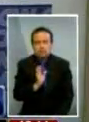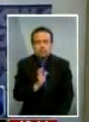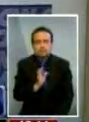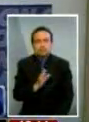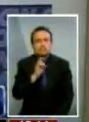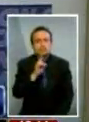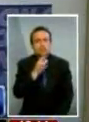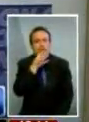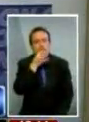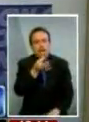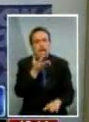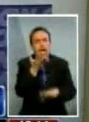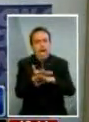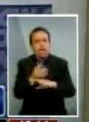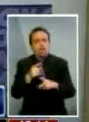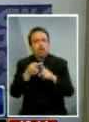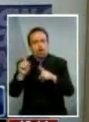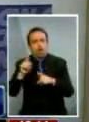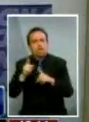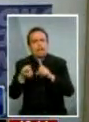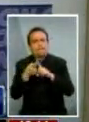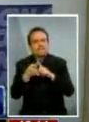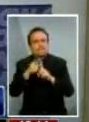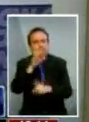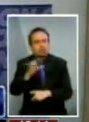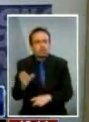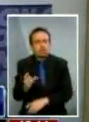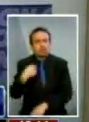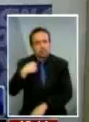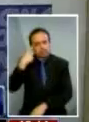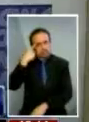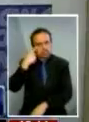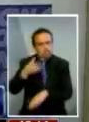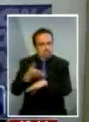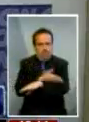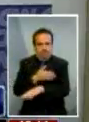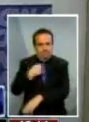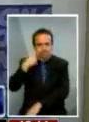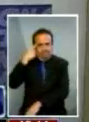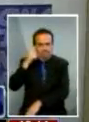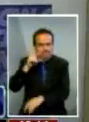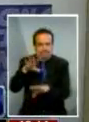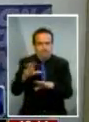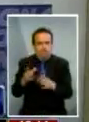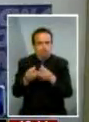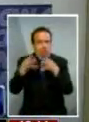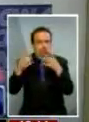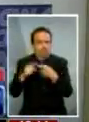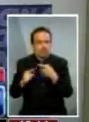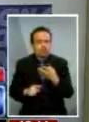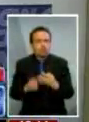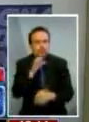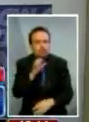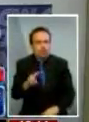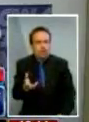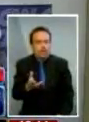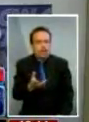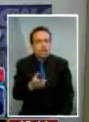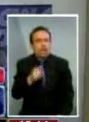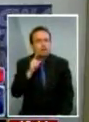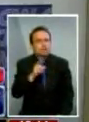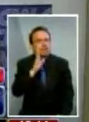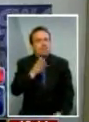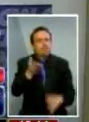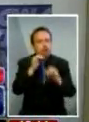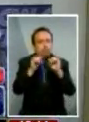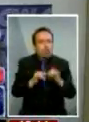ha mencionado que ha participado más gente, que era lo que yo pensaba desde el principio, ellos son los que tienen que establecer la